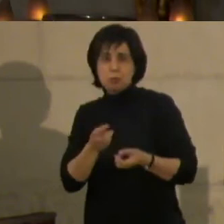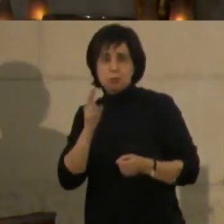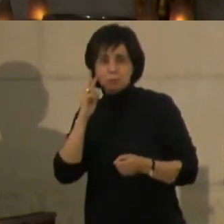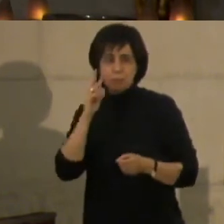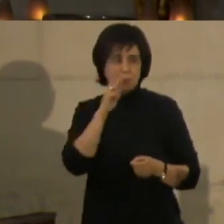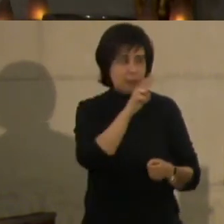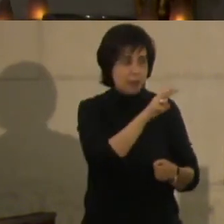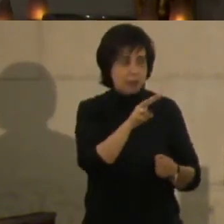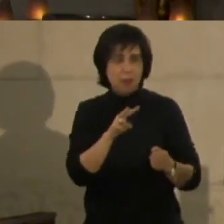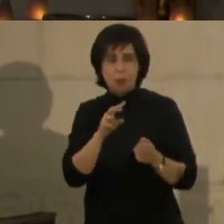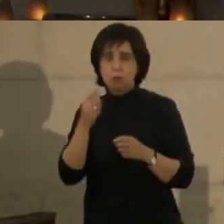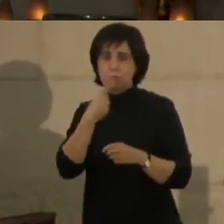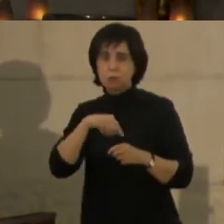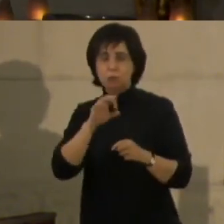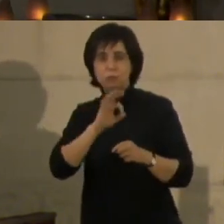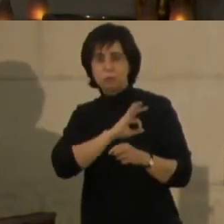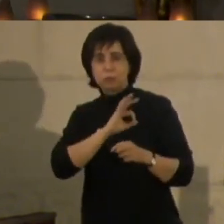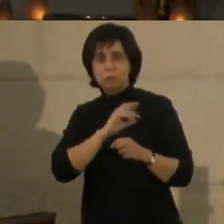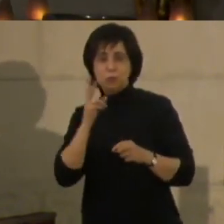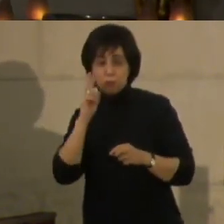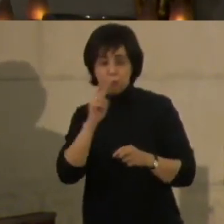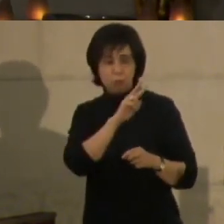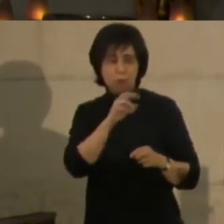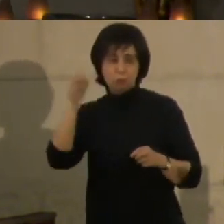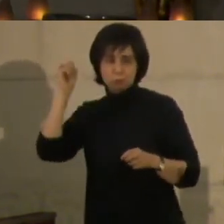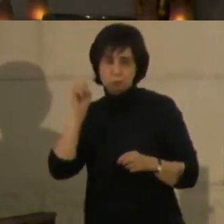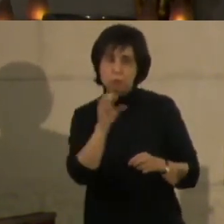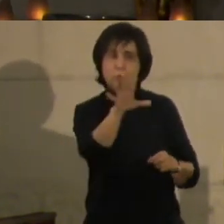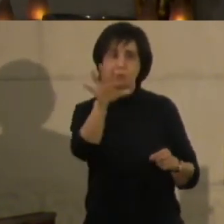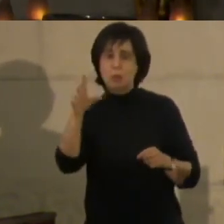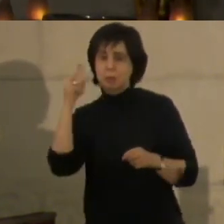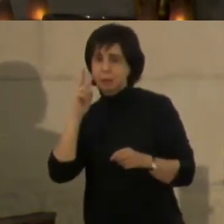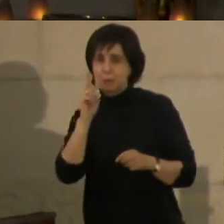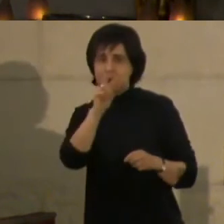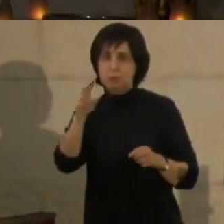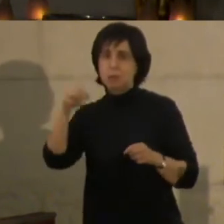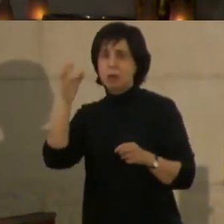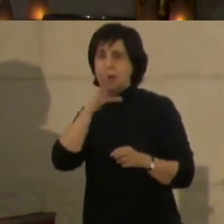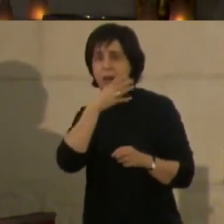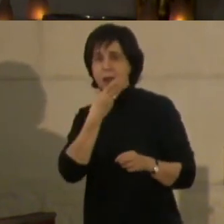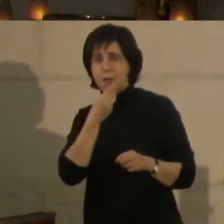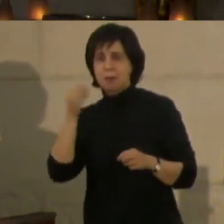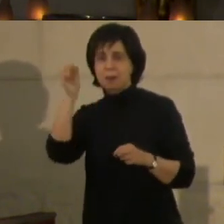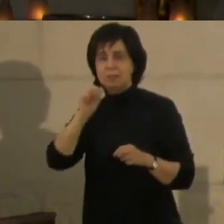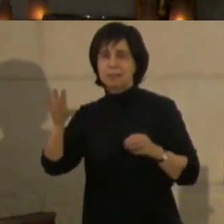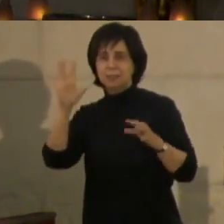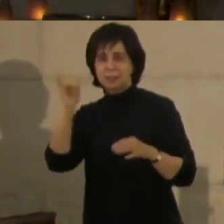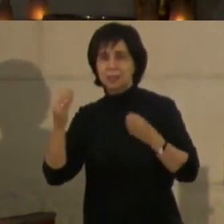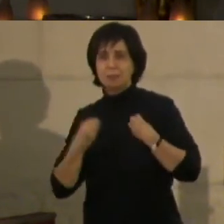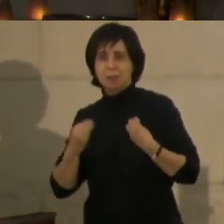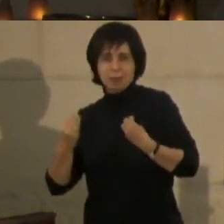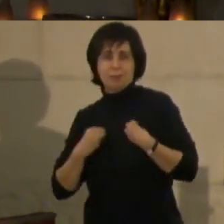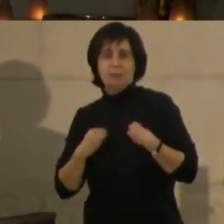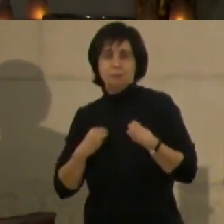contemplando a nuestro Señor, contemplando su luz, vemos la belleza que tiene la vida